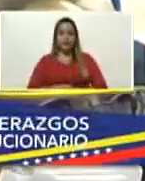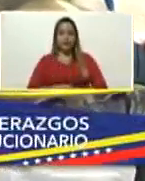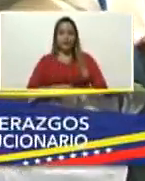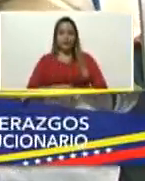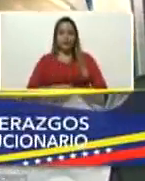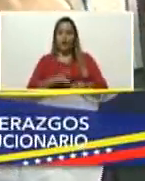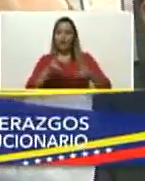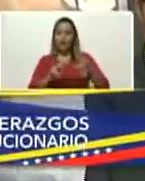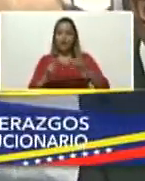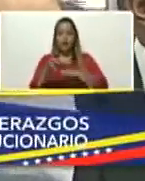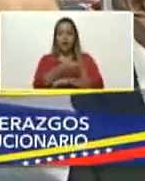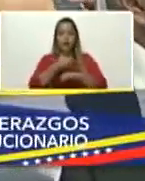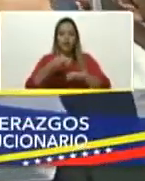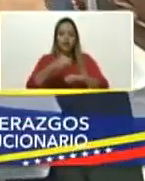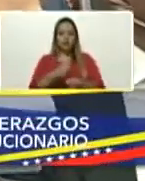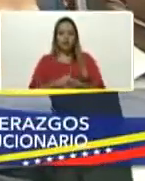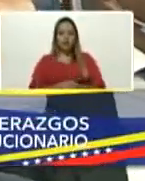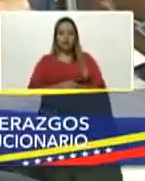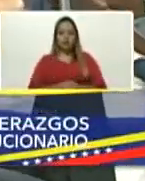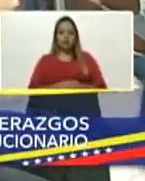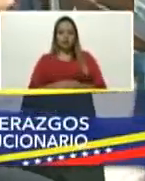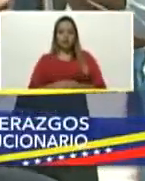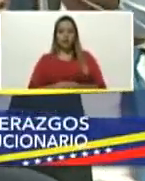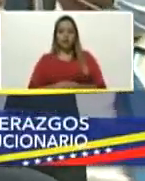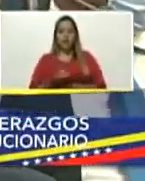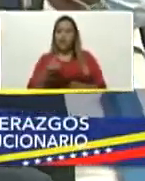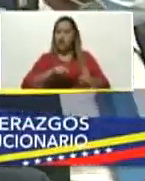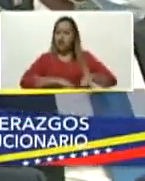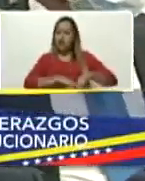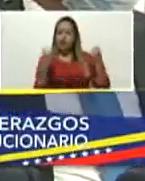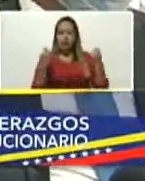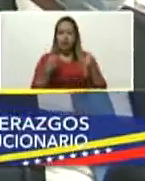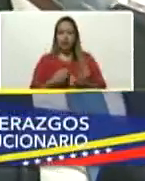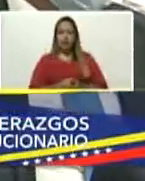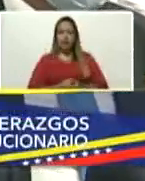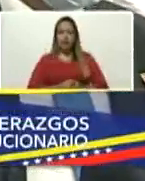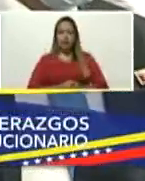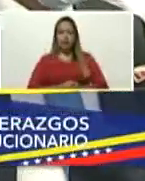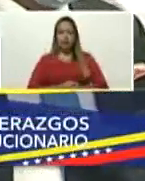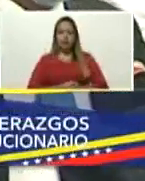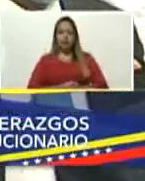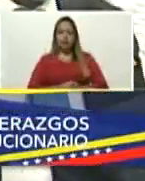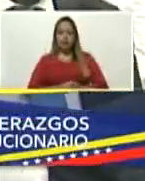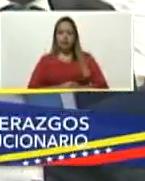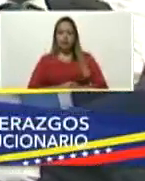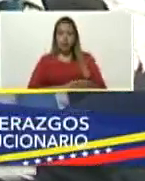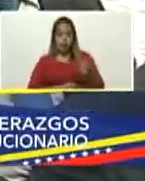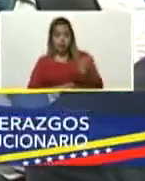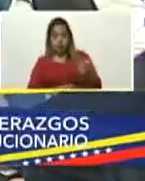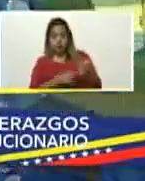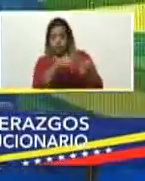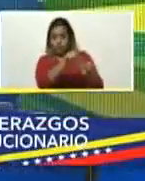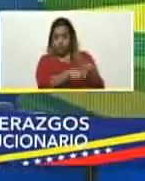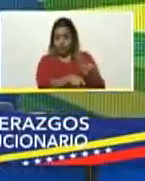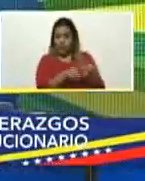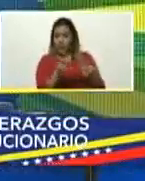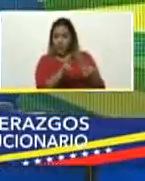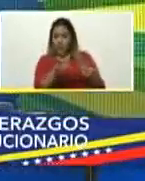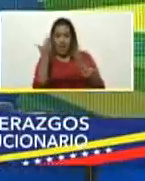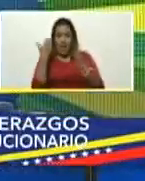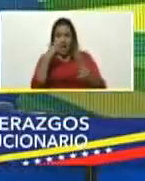un nuevo Estado, que fue una ruptura. Marcelo, en Venezuela hubo una ruptura